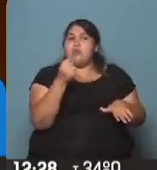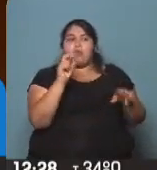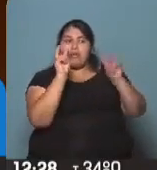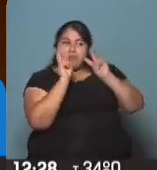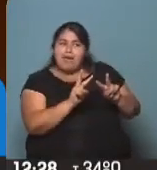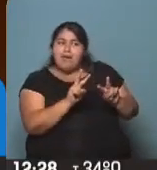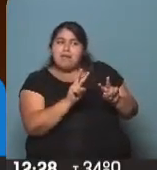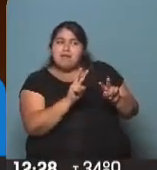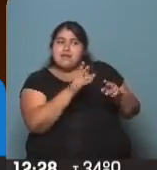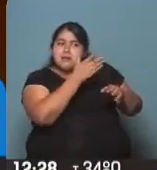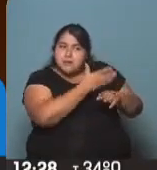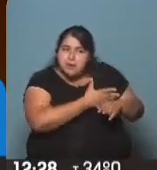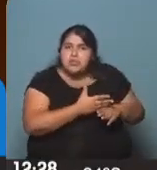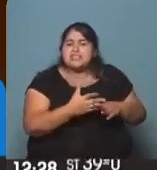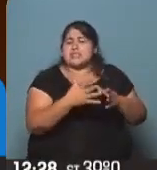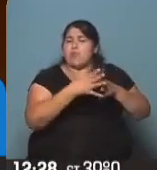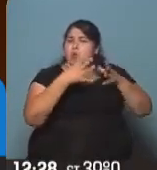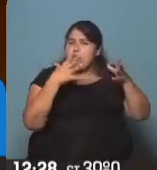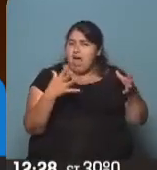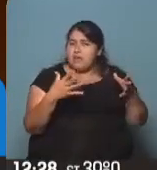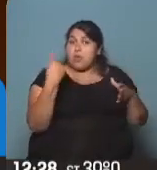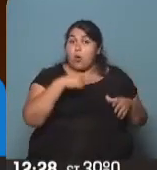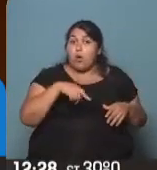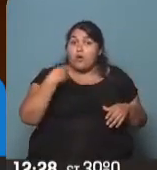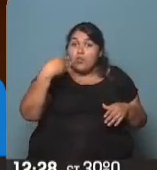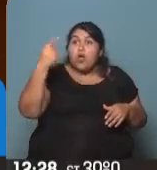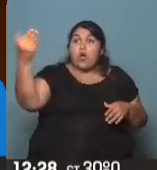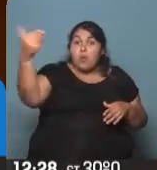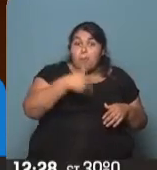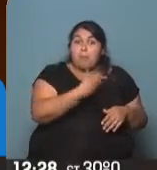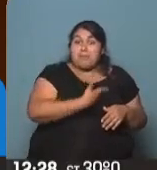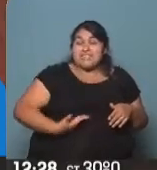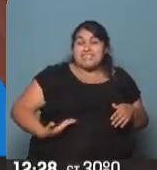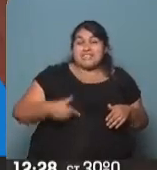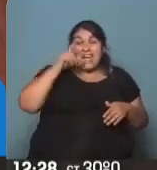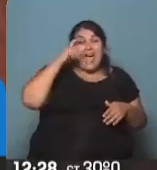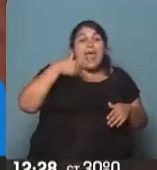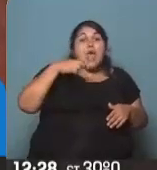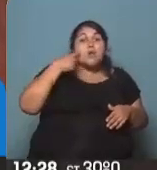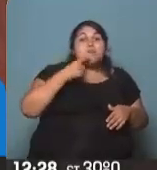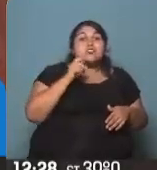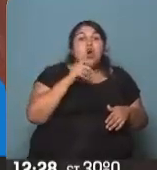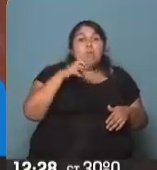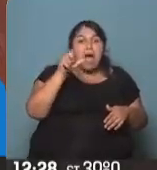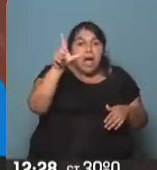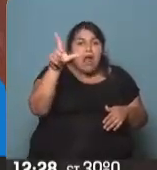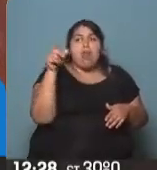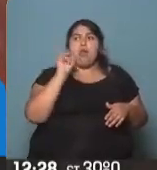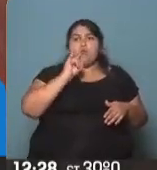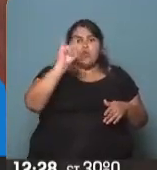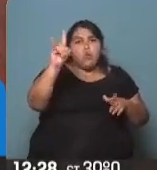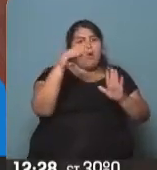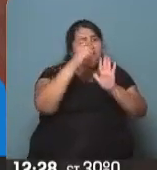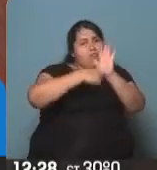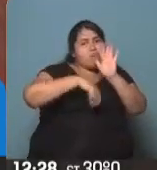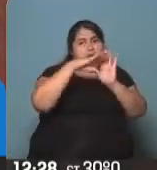en un gran proceso, que ojalá, cuando venga el presidente de la Conferencia Episcopal Argentina, díganle, va a firmar un protocolo. Lo firmó.